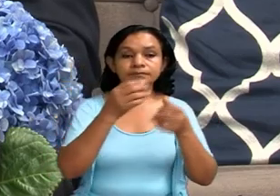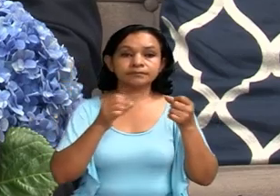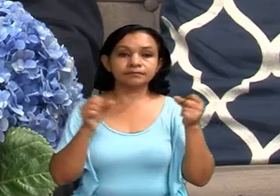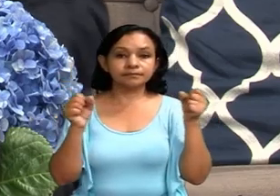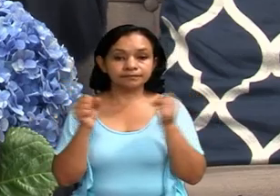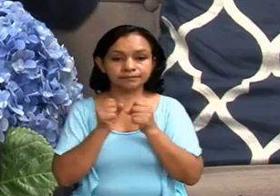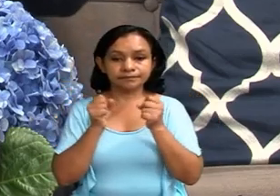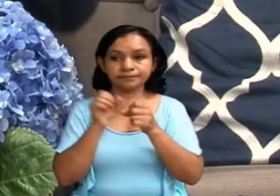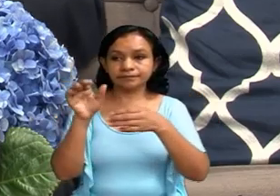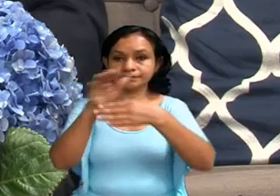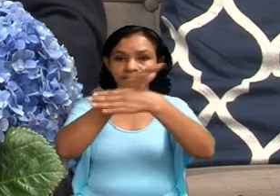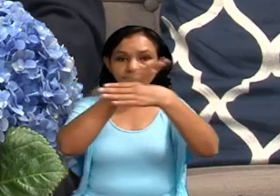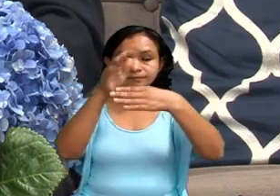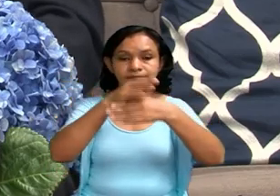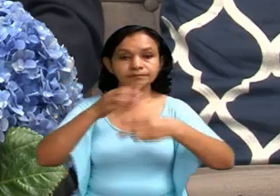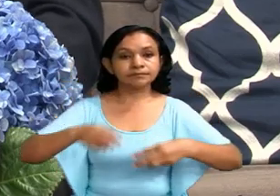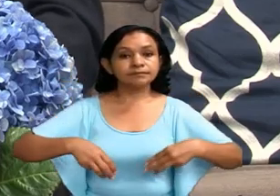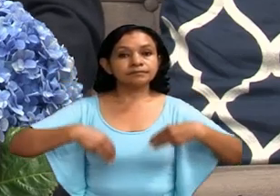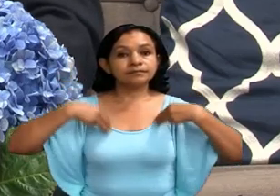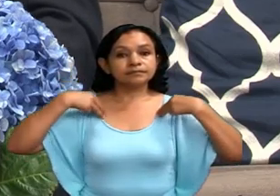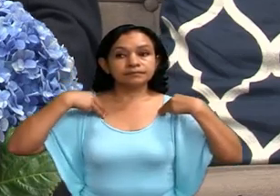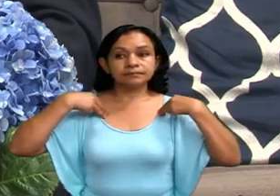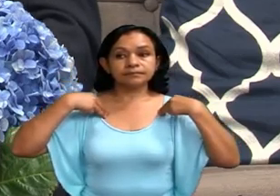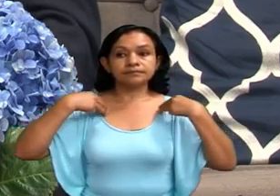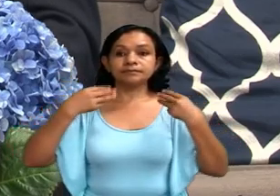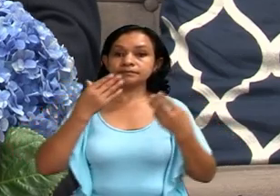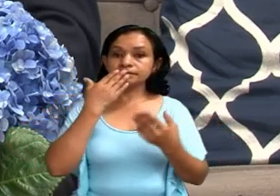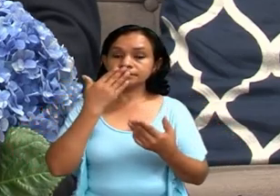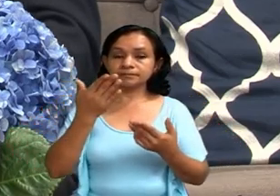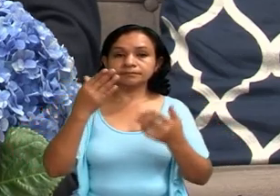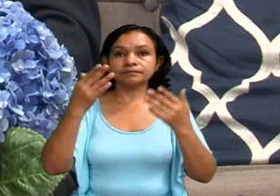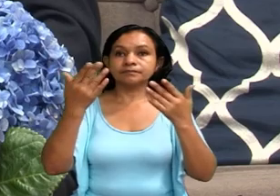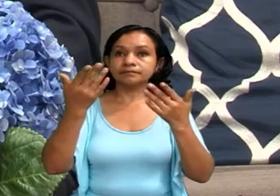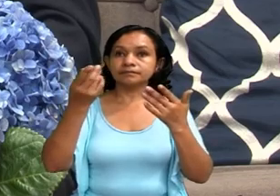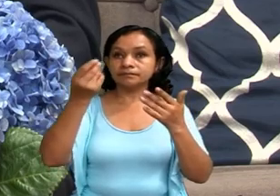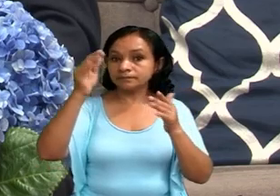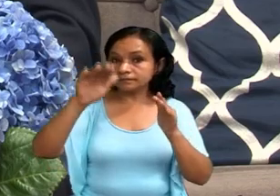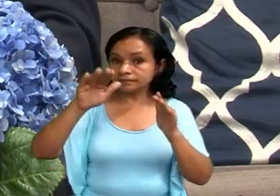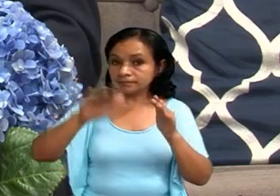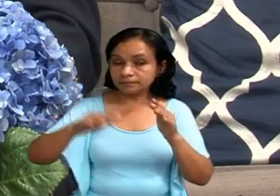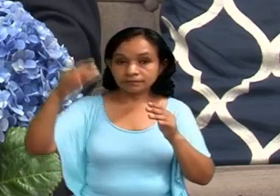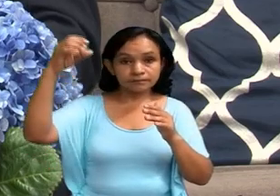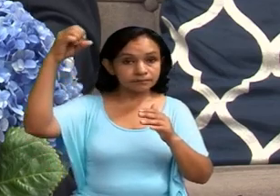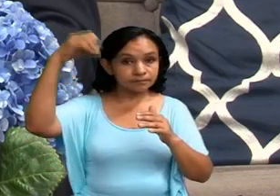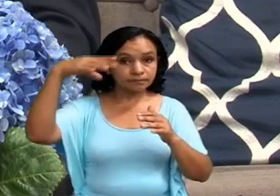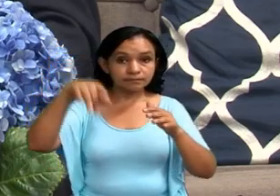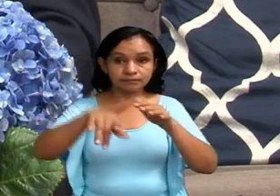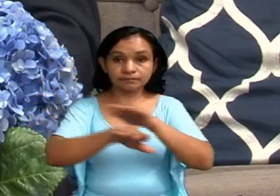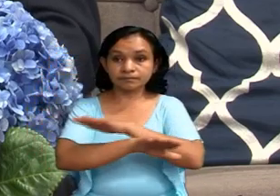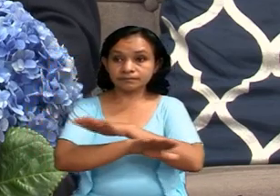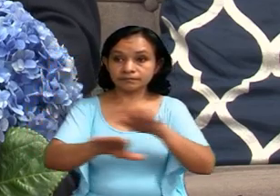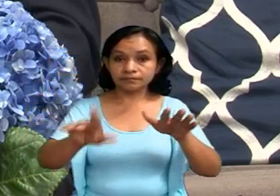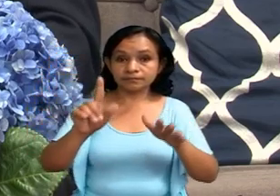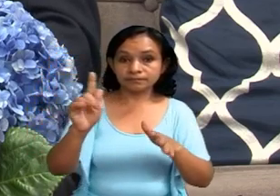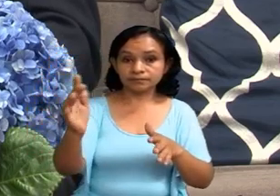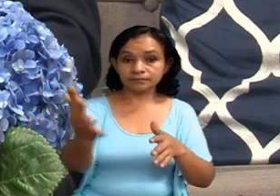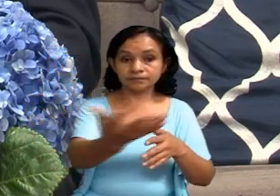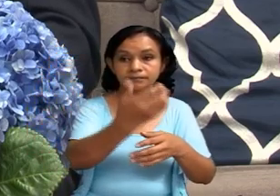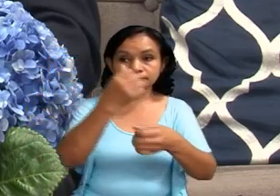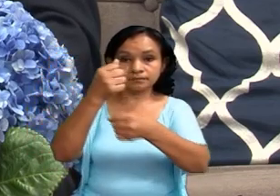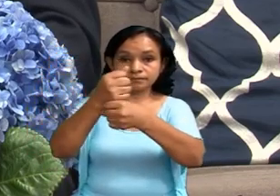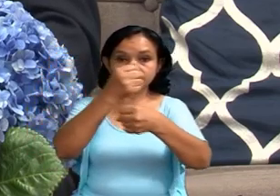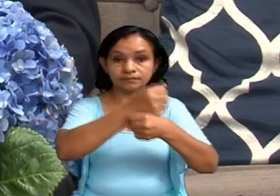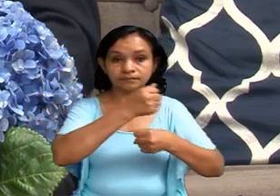acondicionado moderno, con mucha eficiencia energética. Se están terminando ahorita todo el trabajo alrededor de